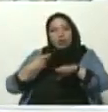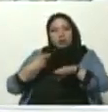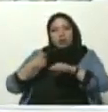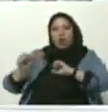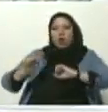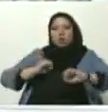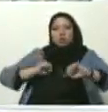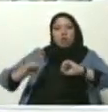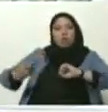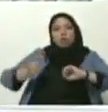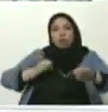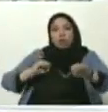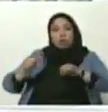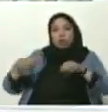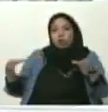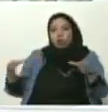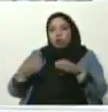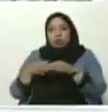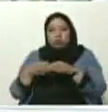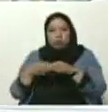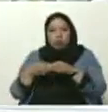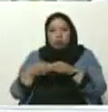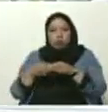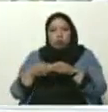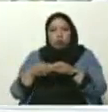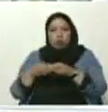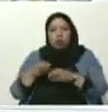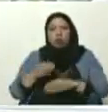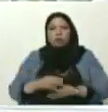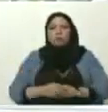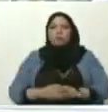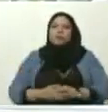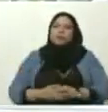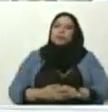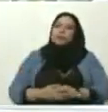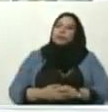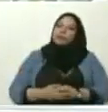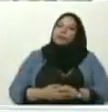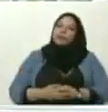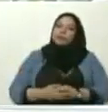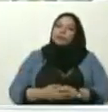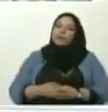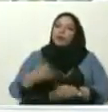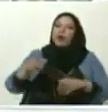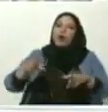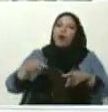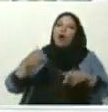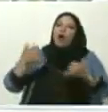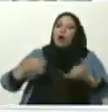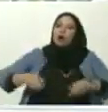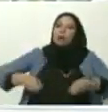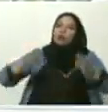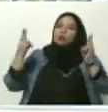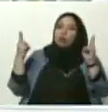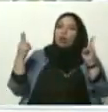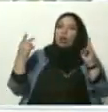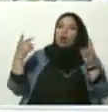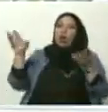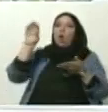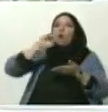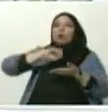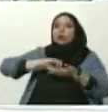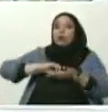movimiento insurgente deben respetarse. Y en esta oportunidad se reafirma que volvemos a un